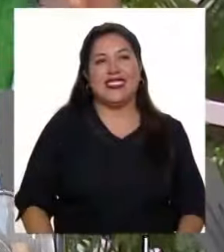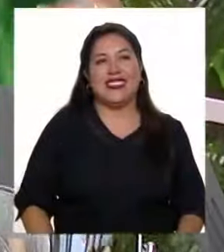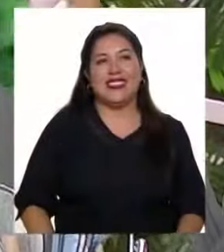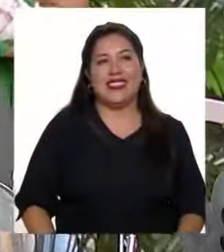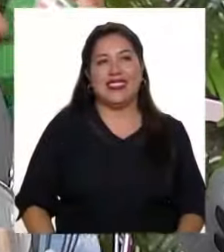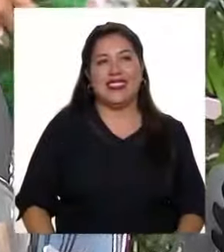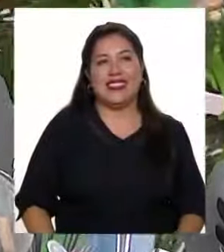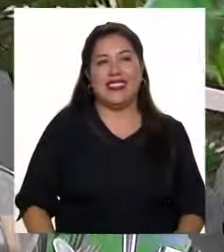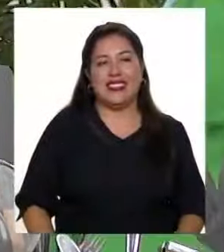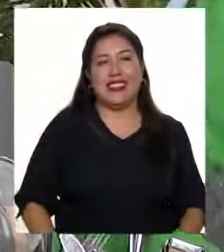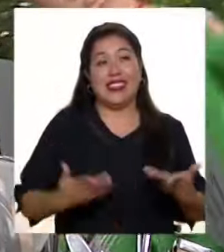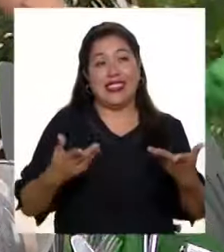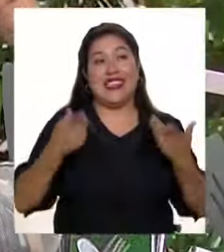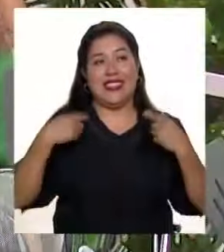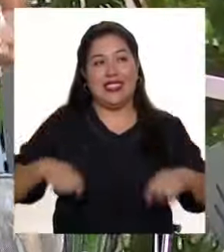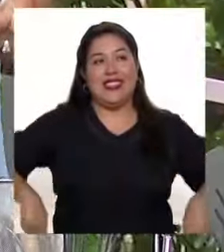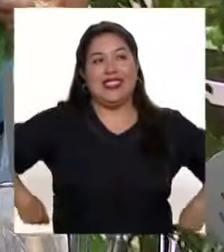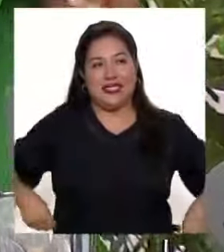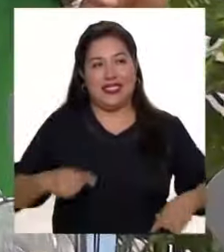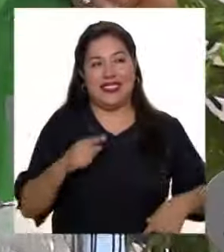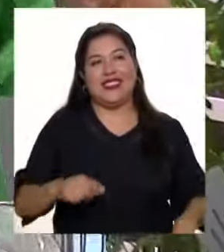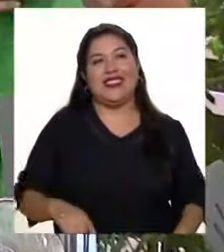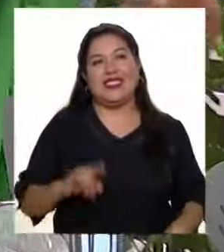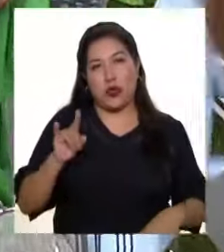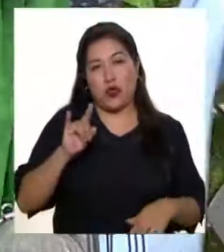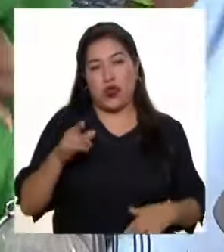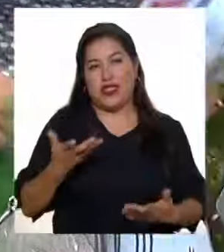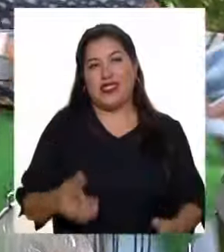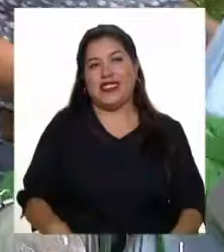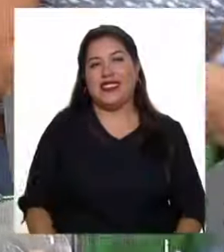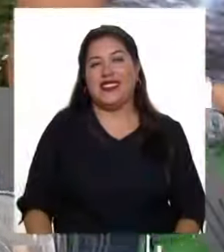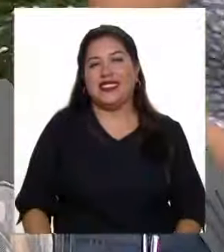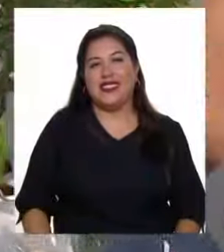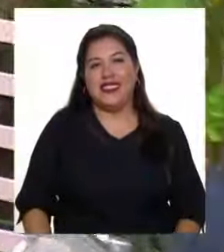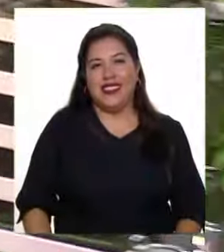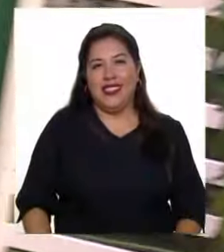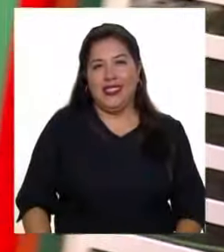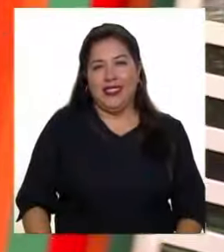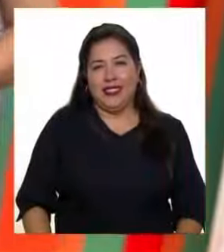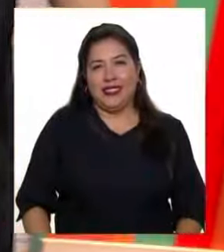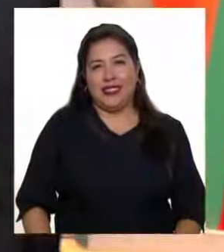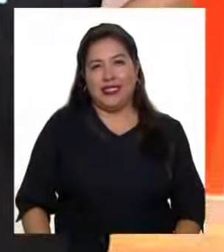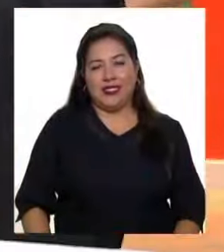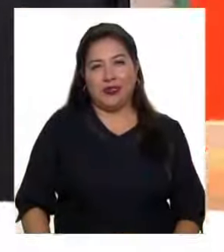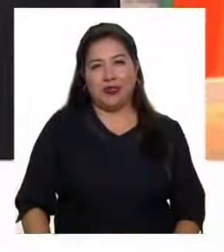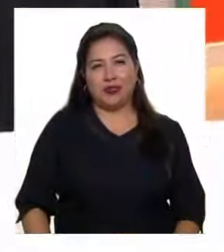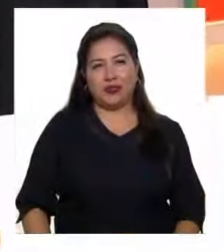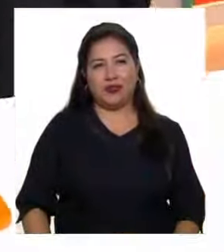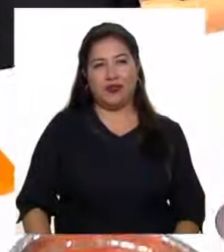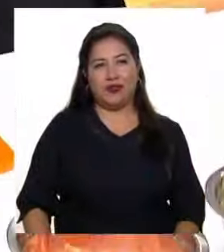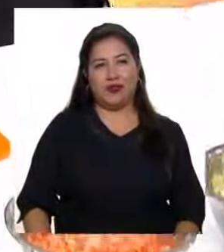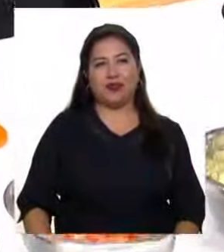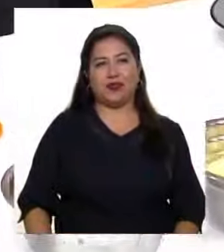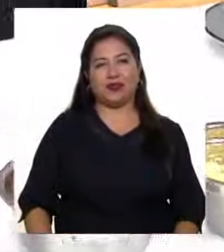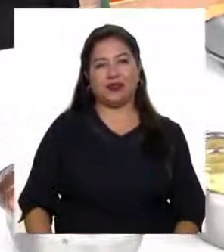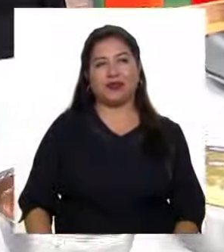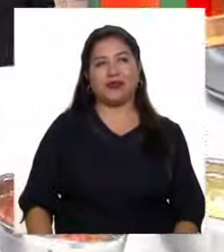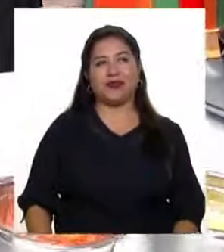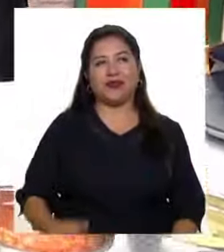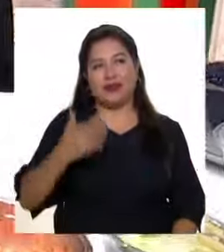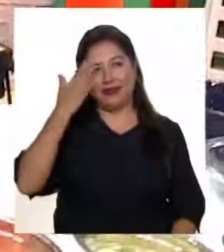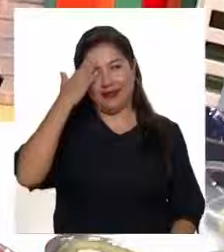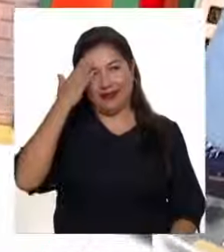el mandil para que no te ensucie. Aquí está empezando a servir la mesa, pues, ay, acomodar Uchi, la mesa, pues, chico. Son así. Claro, o sea que Rubí la cocina no